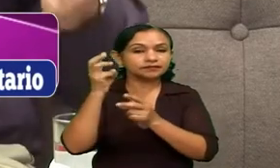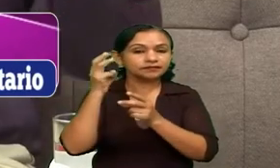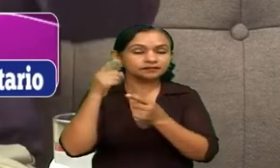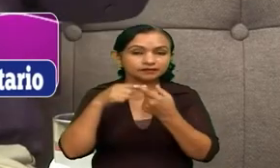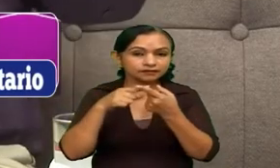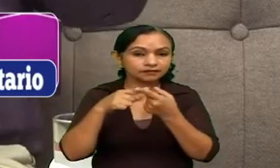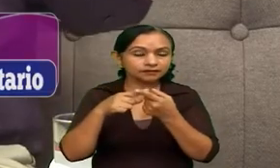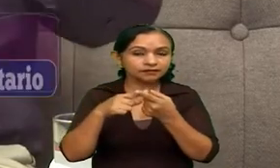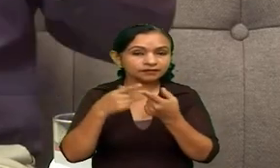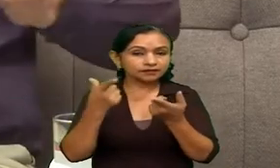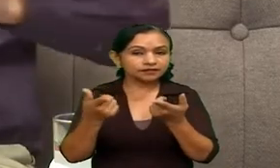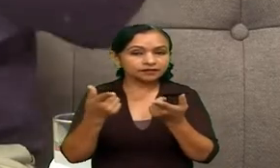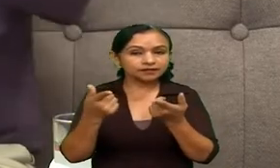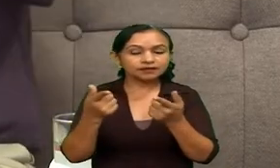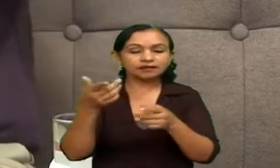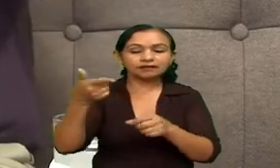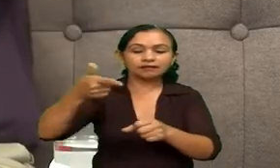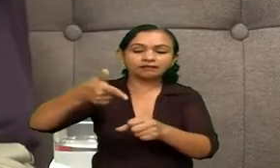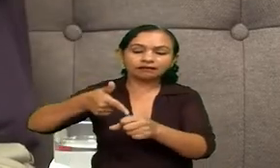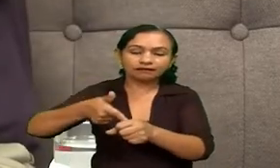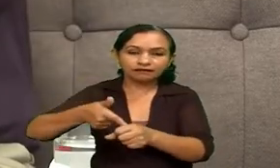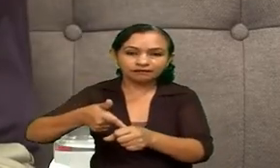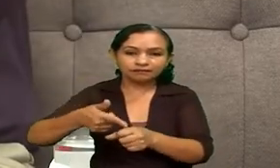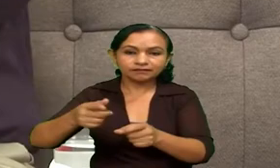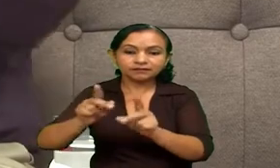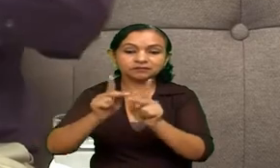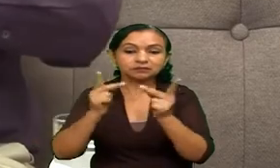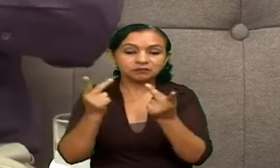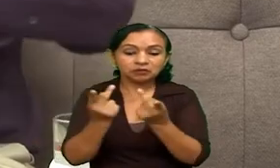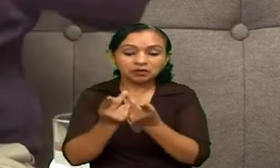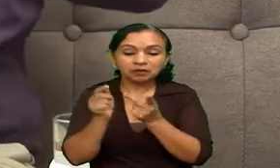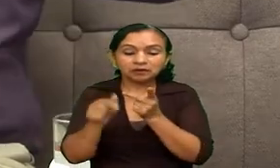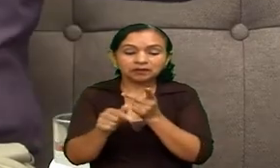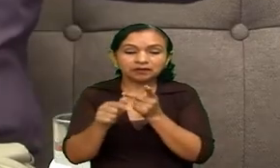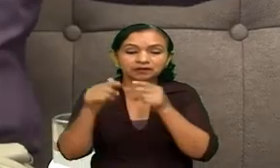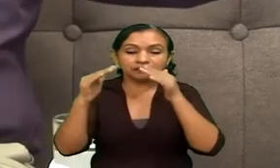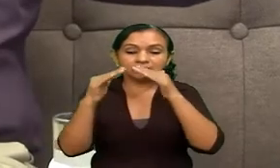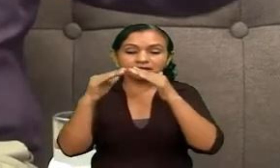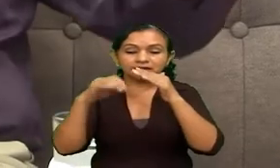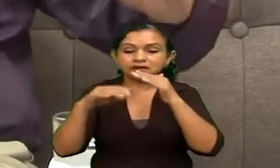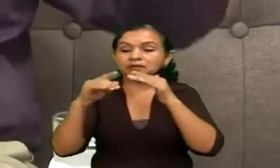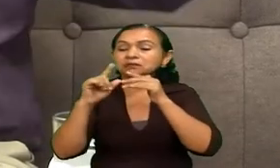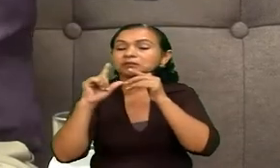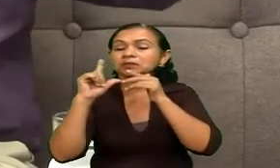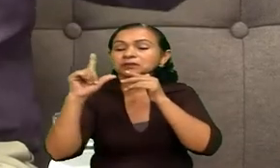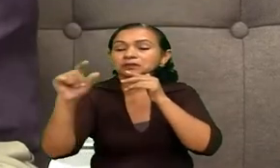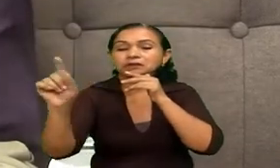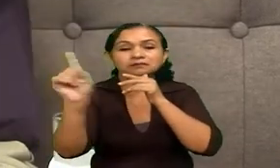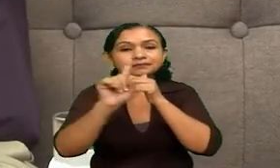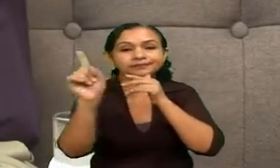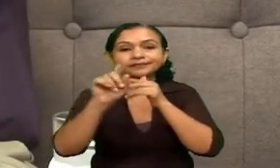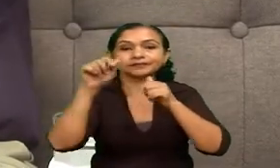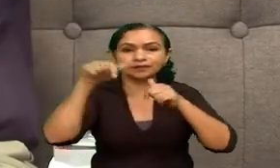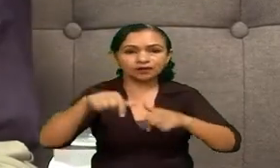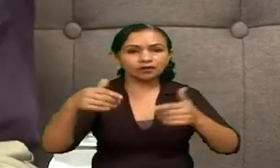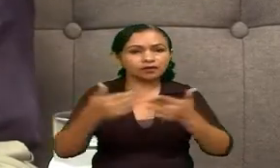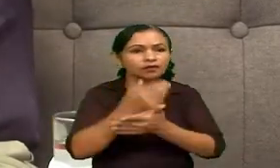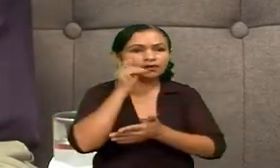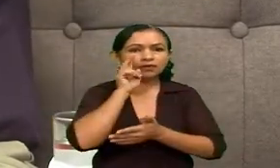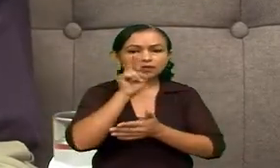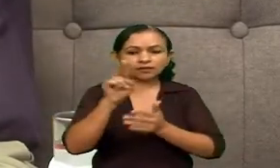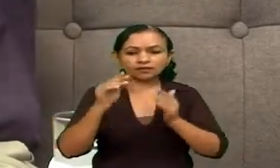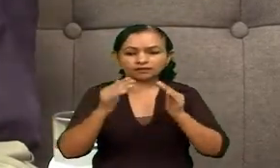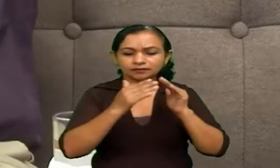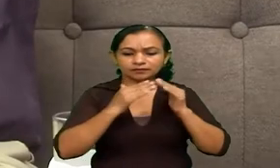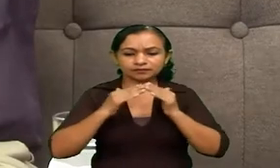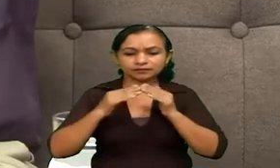que estaba con una planta diésel, que solo el pueblo de Huaspán tenía energía y las comunidades no. Y hoy ve Huaspán,